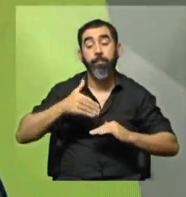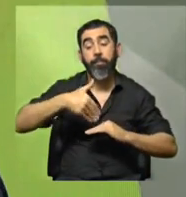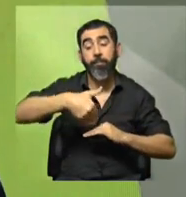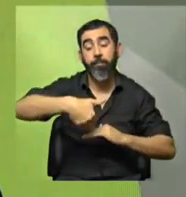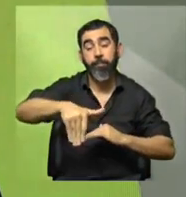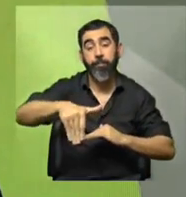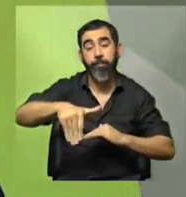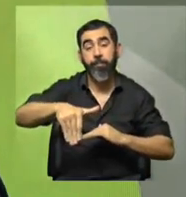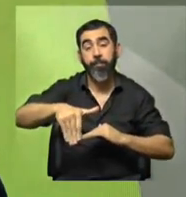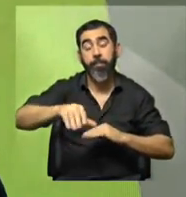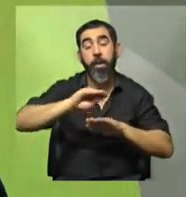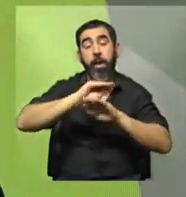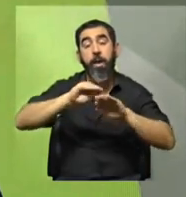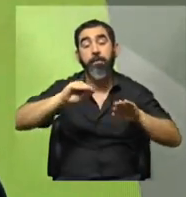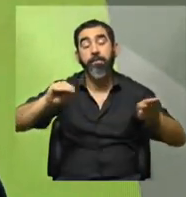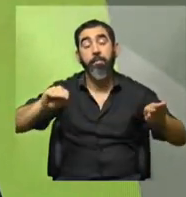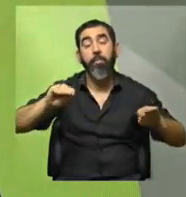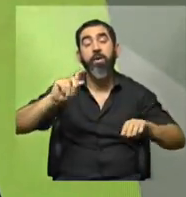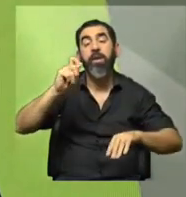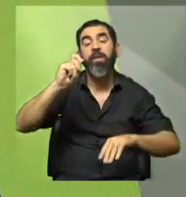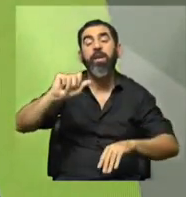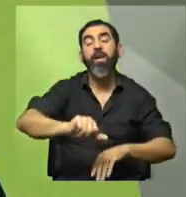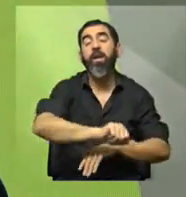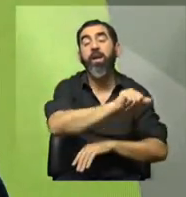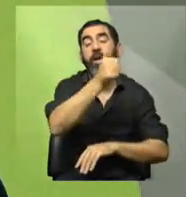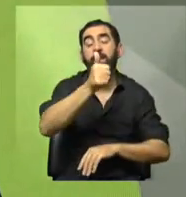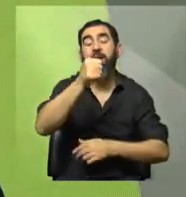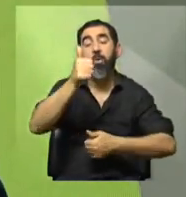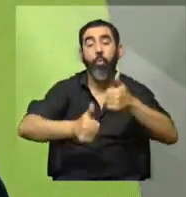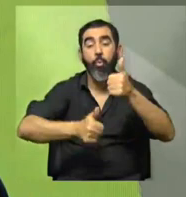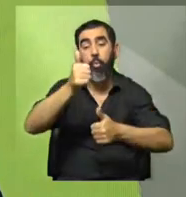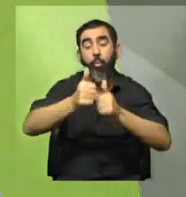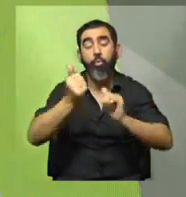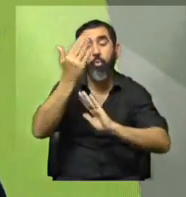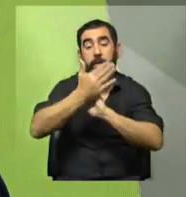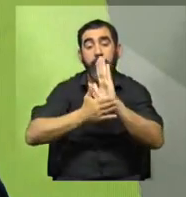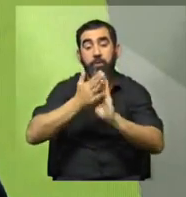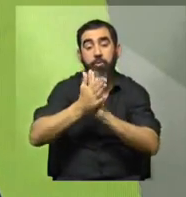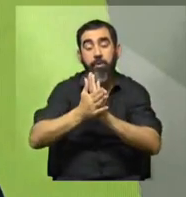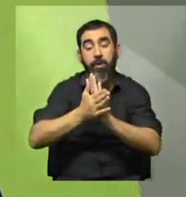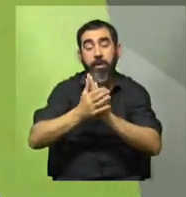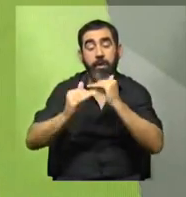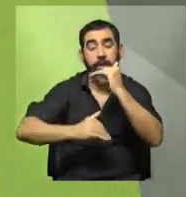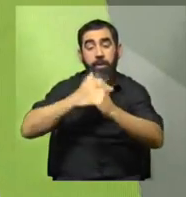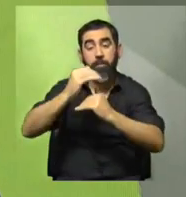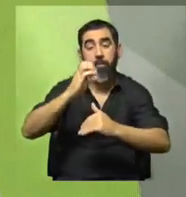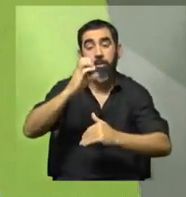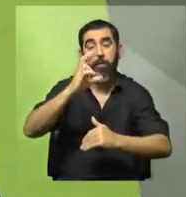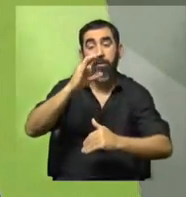continuación. Vamos a anunciar a los ganadores del Concurso Nacional de Crecimiento de